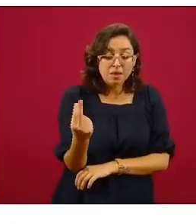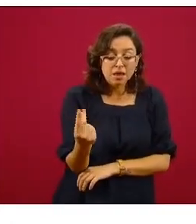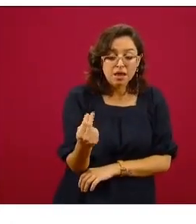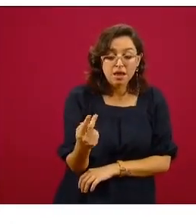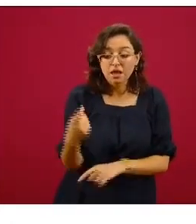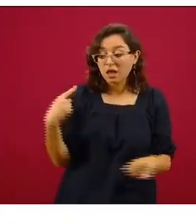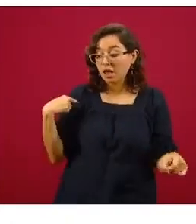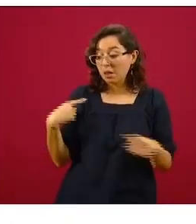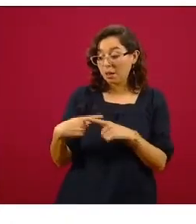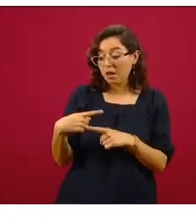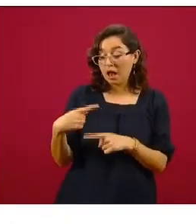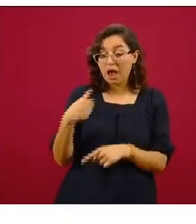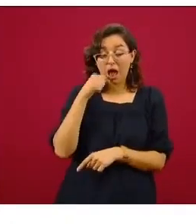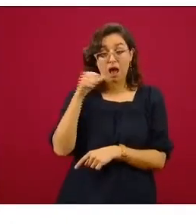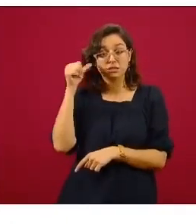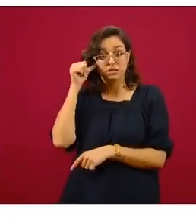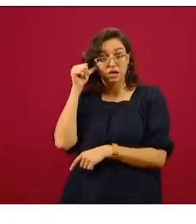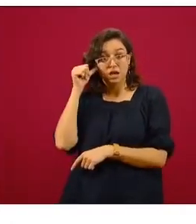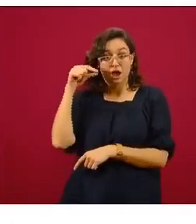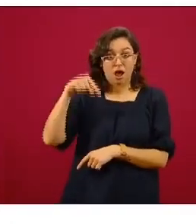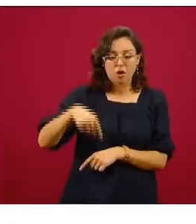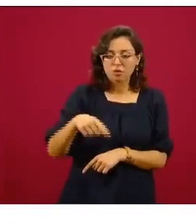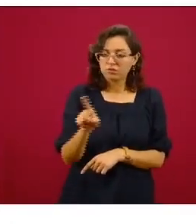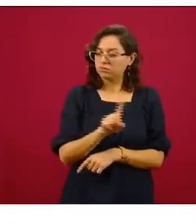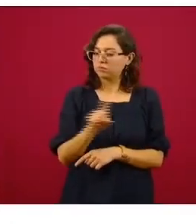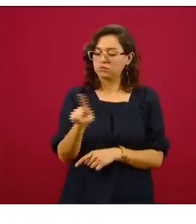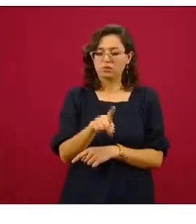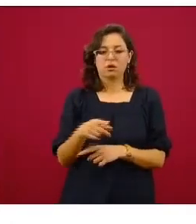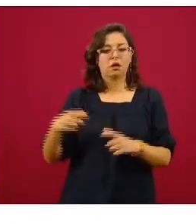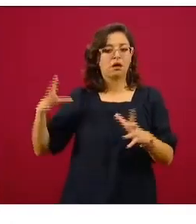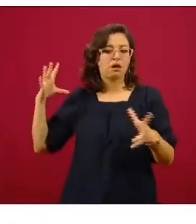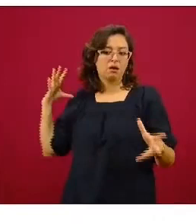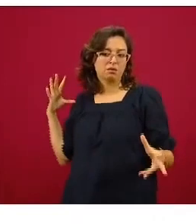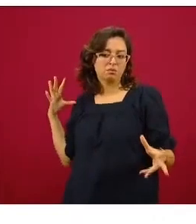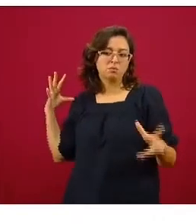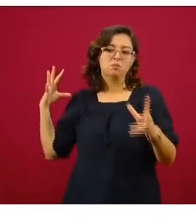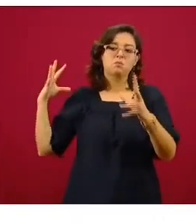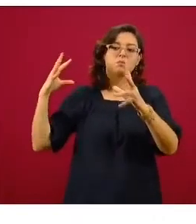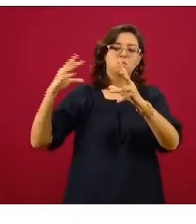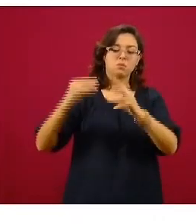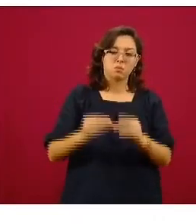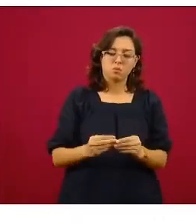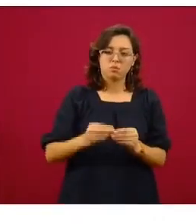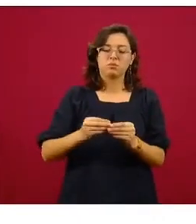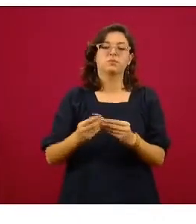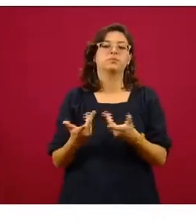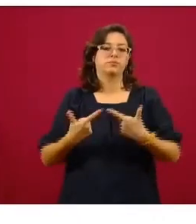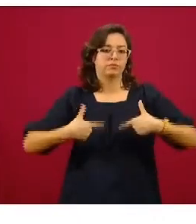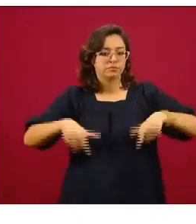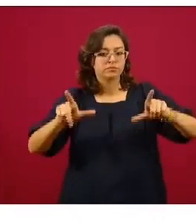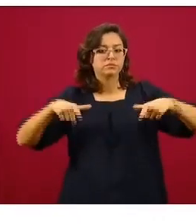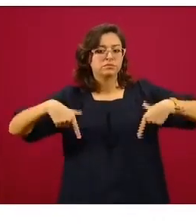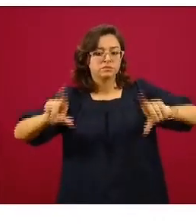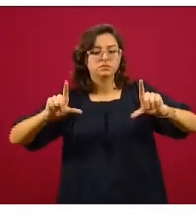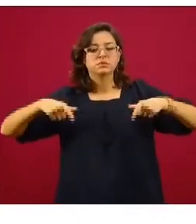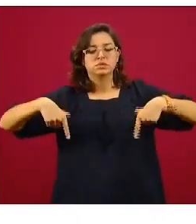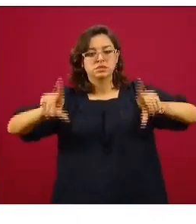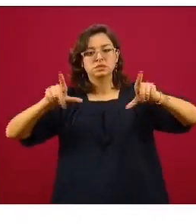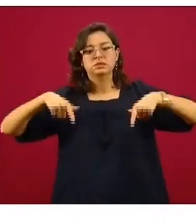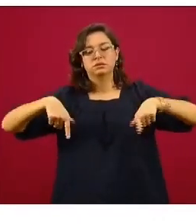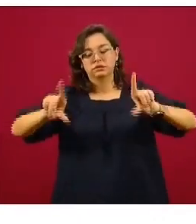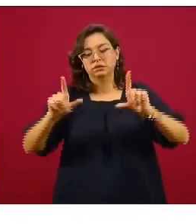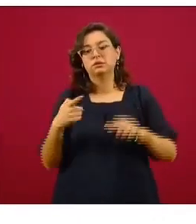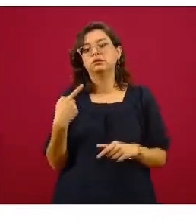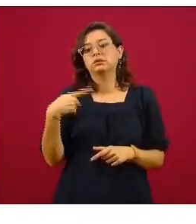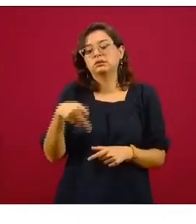ocurrido en las últimas 24 horas, son 625 defunciones que se cargaron al sistema en las últimas 24 horas,